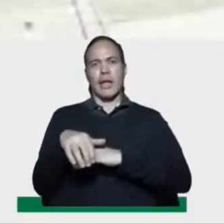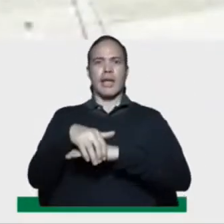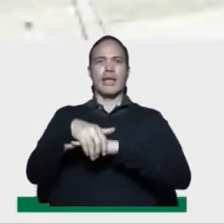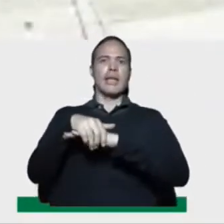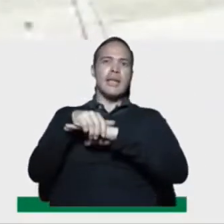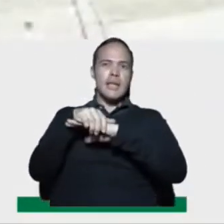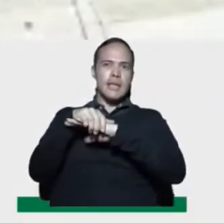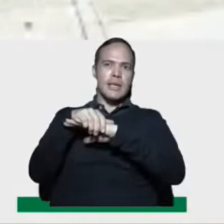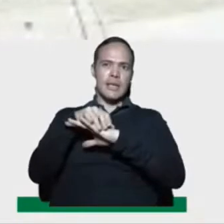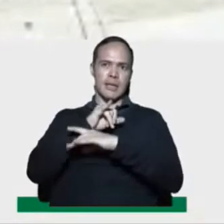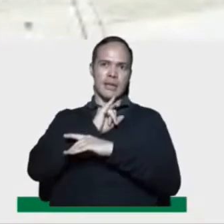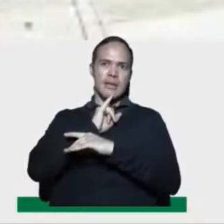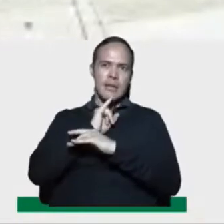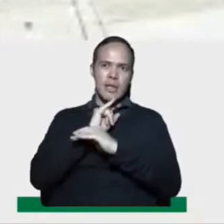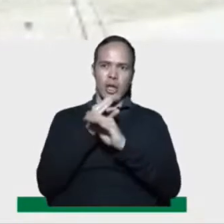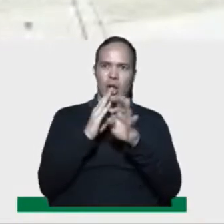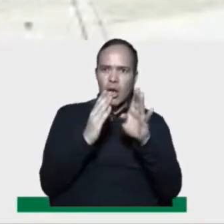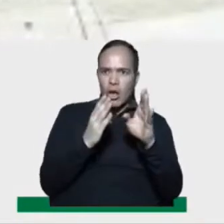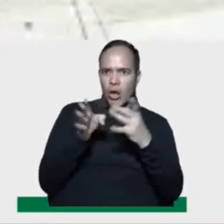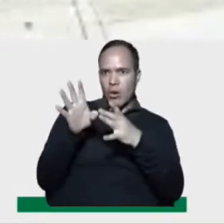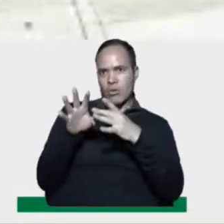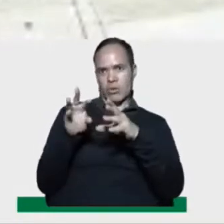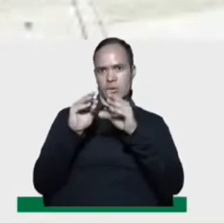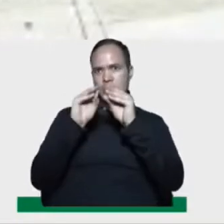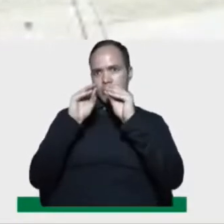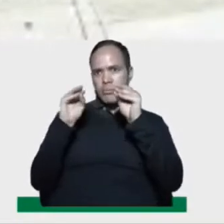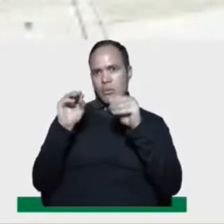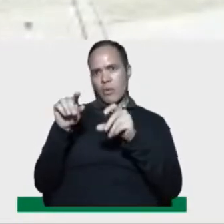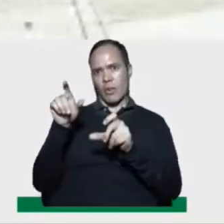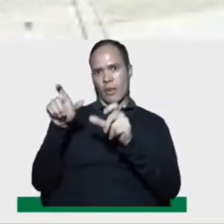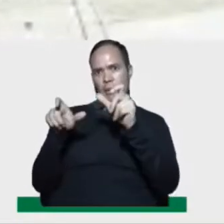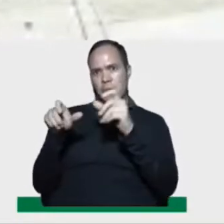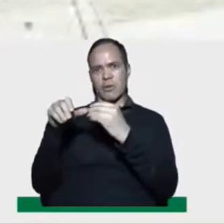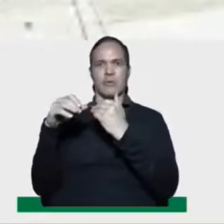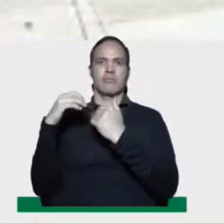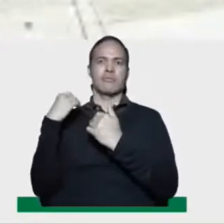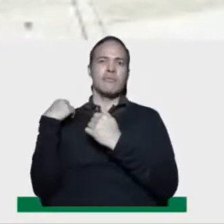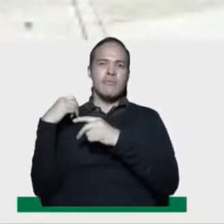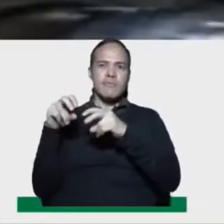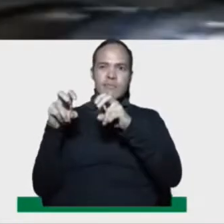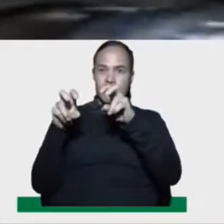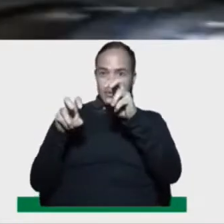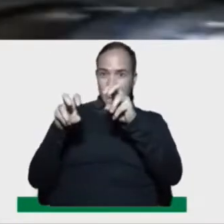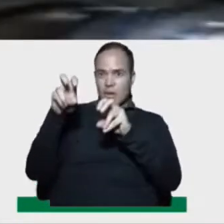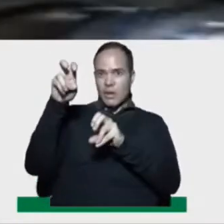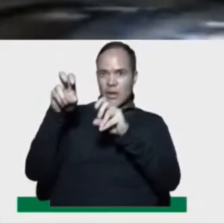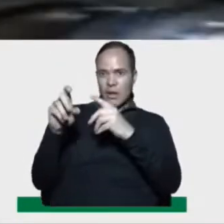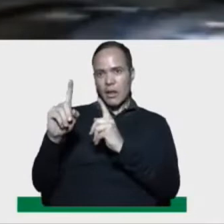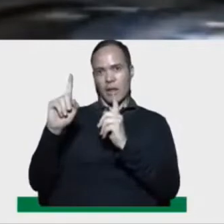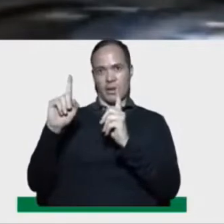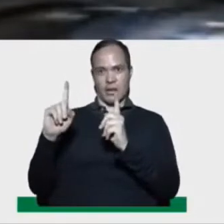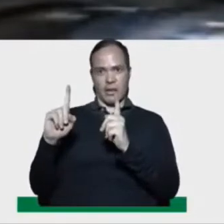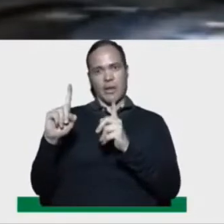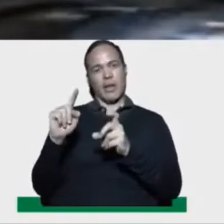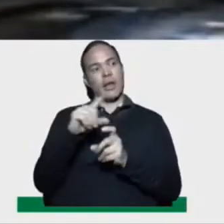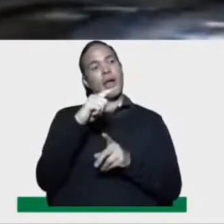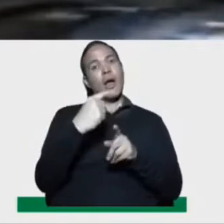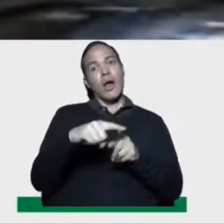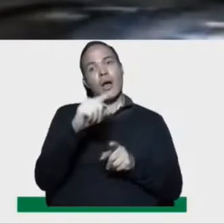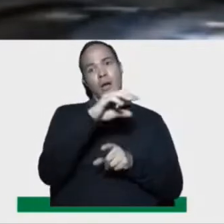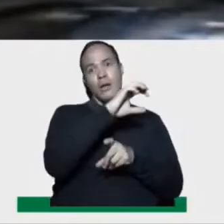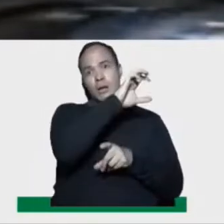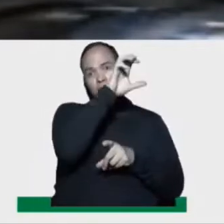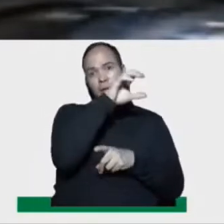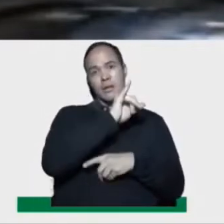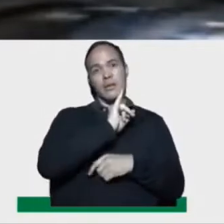clases de inglés estaban dirigidas a las personas que manejan las escaleras eléctricas ya es una situación donde empieza a llegar